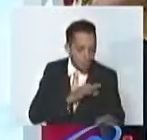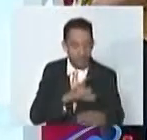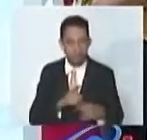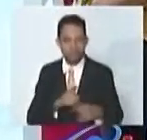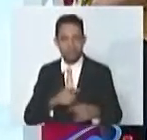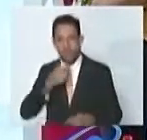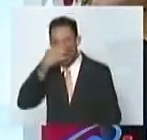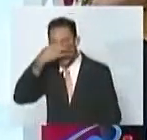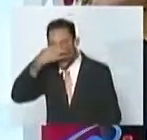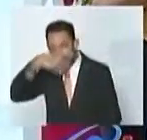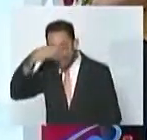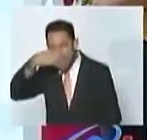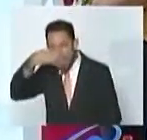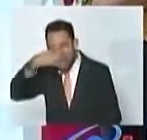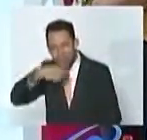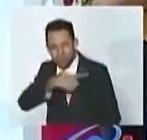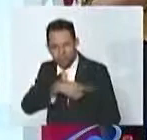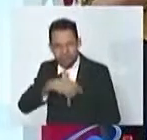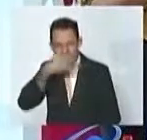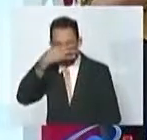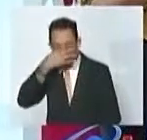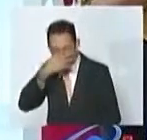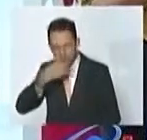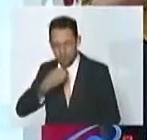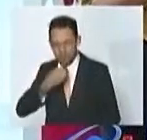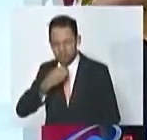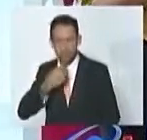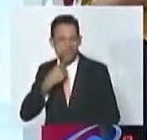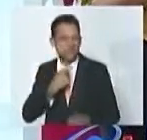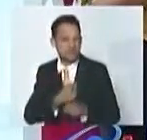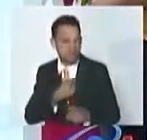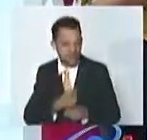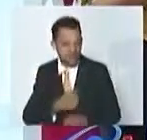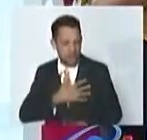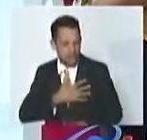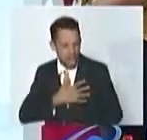gripas a repetición, pues congestión nasal, todo esto,